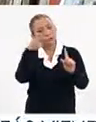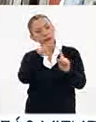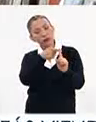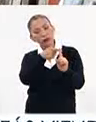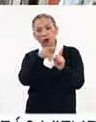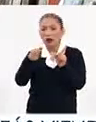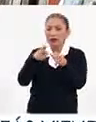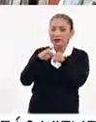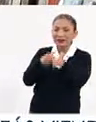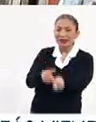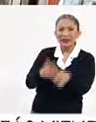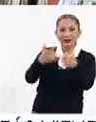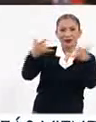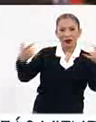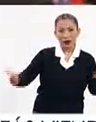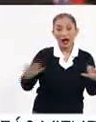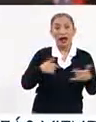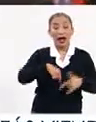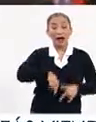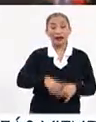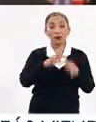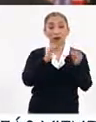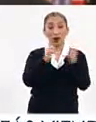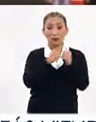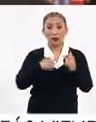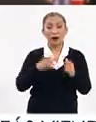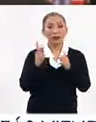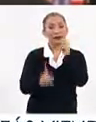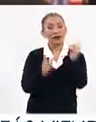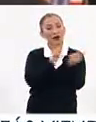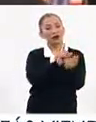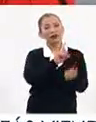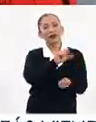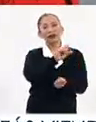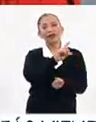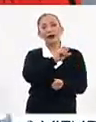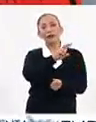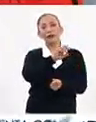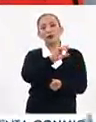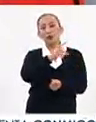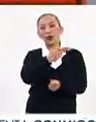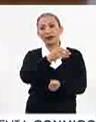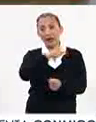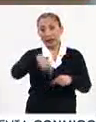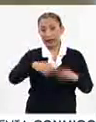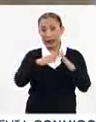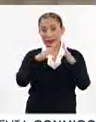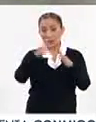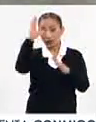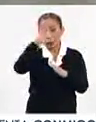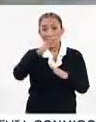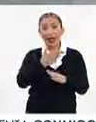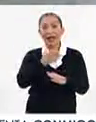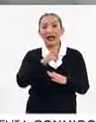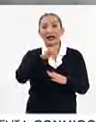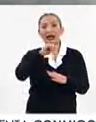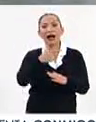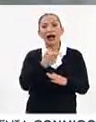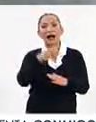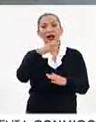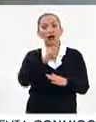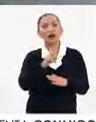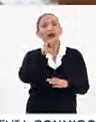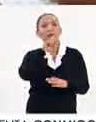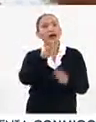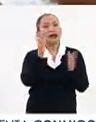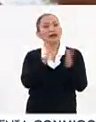seguido o el de una pausa prosódica. En Cuenta Conmigo platicaremos con David Huerta aquí, en la Casa de la Cultura, Elena Garro, y tendremos también